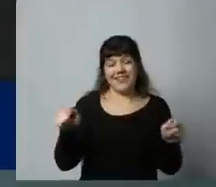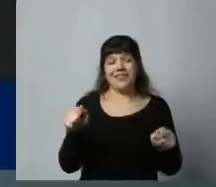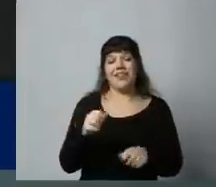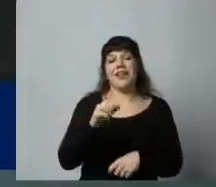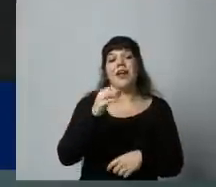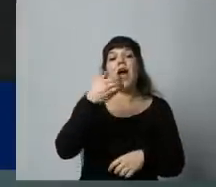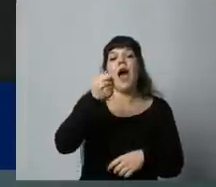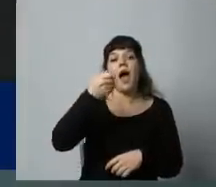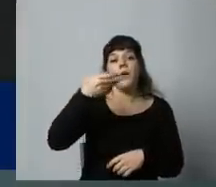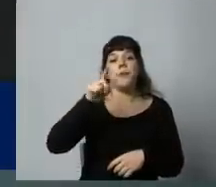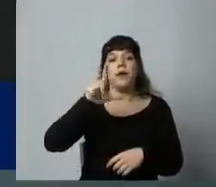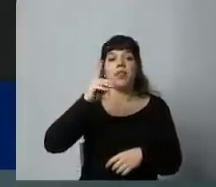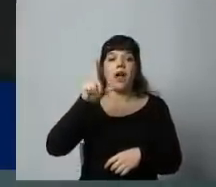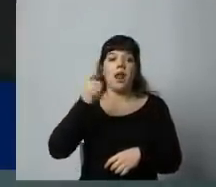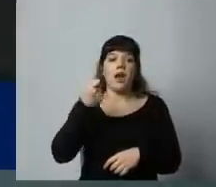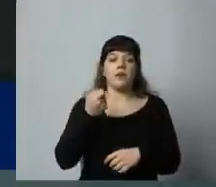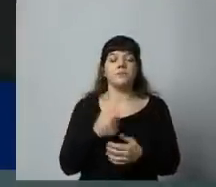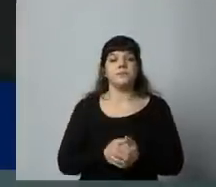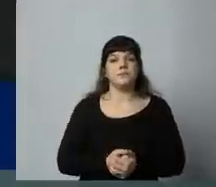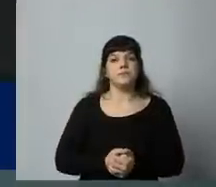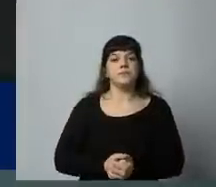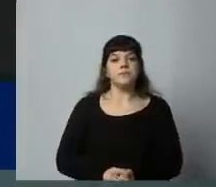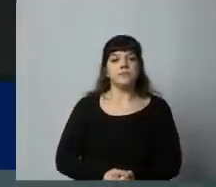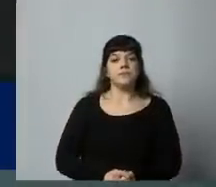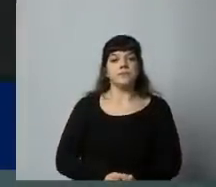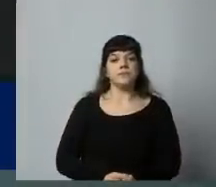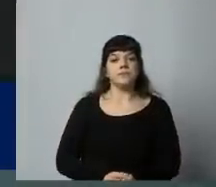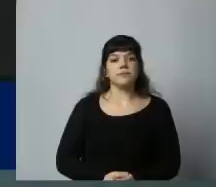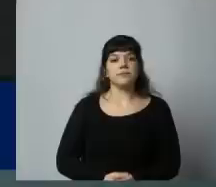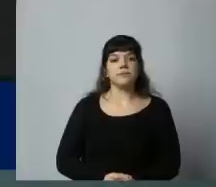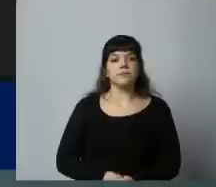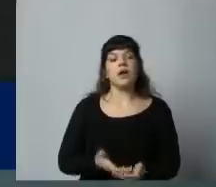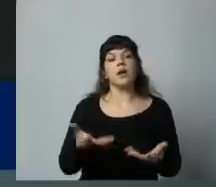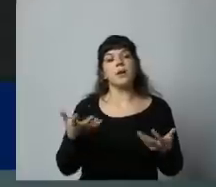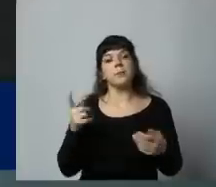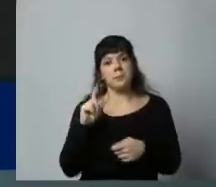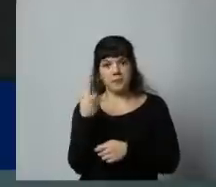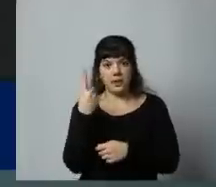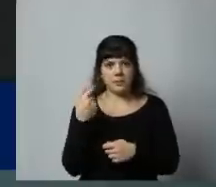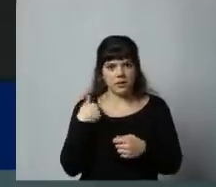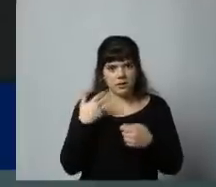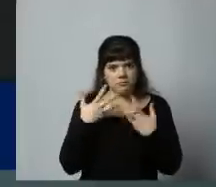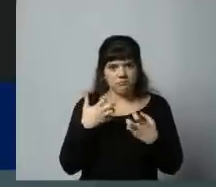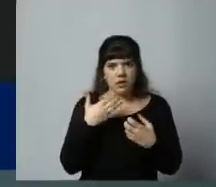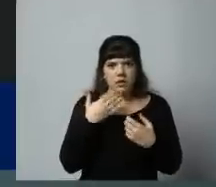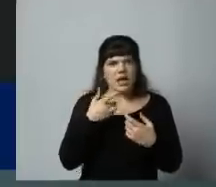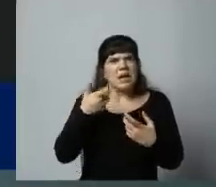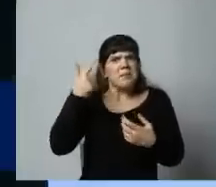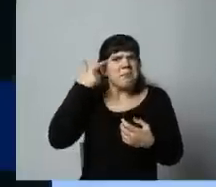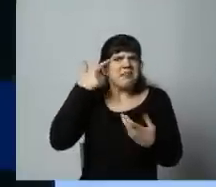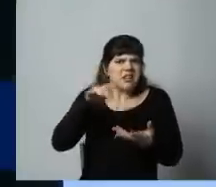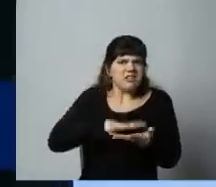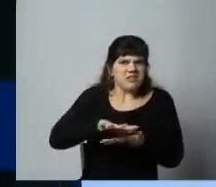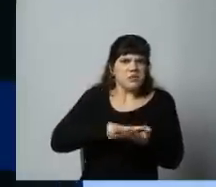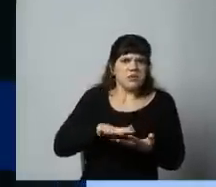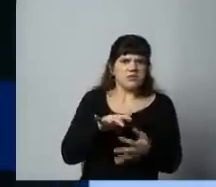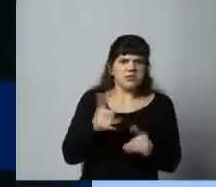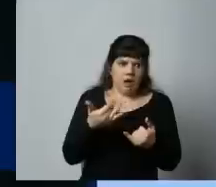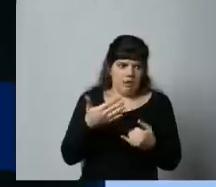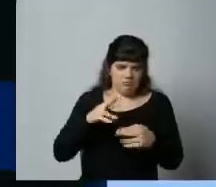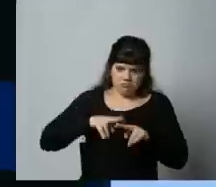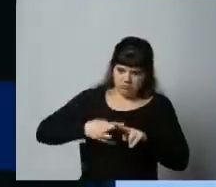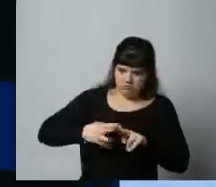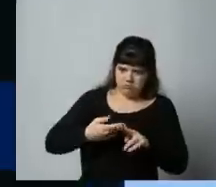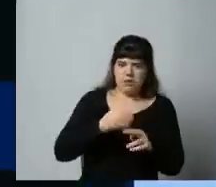y Víctor Hugo popi av velando eh primero Marcelo qué qué te qué reflexión te merece esto que ya viene que viene